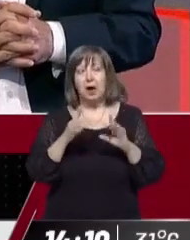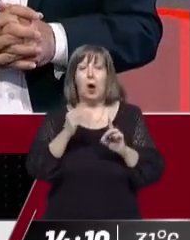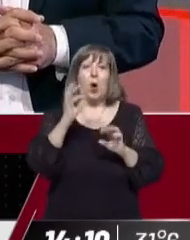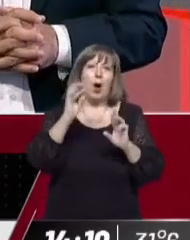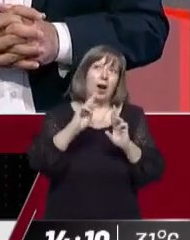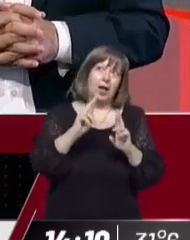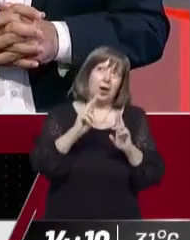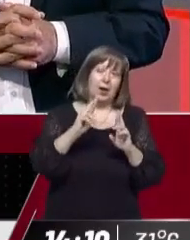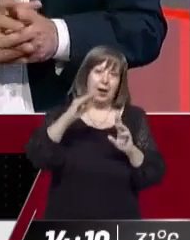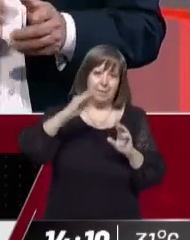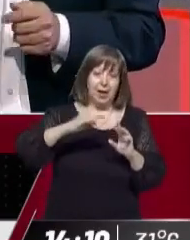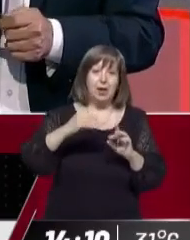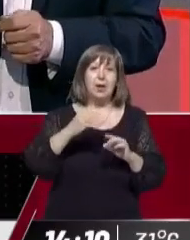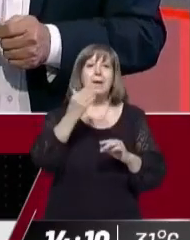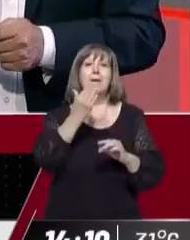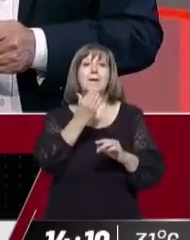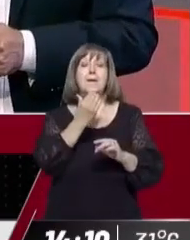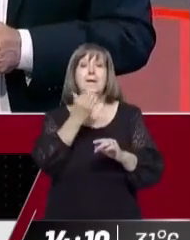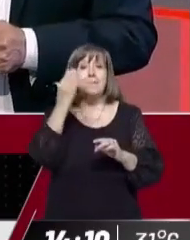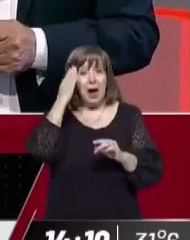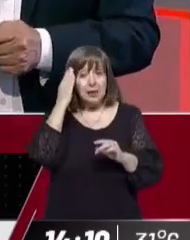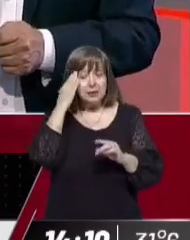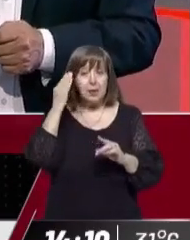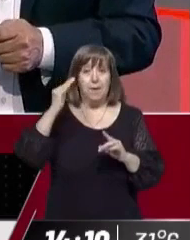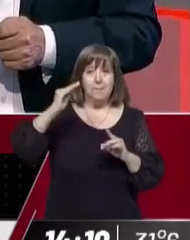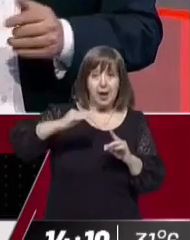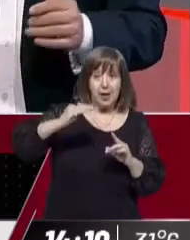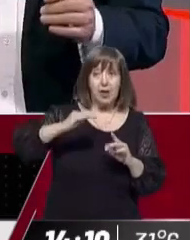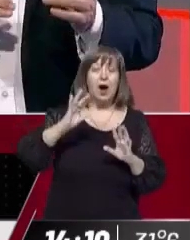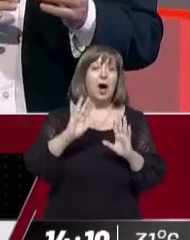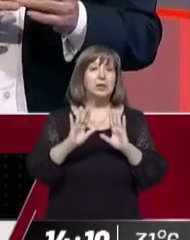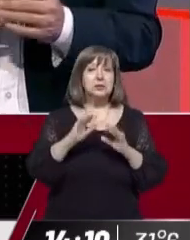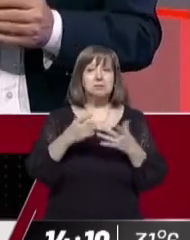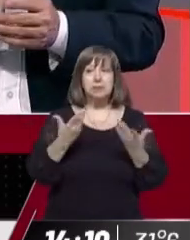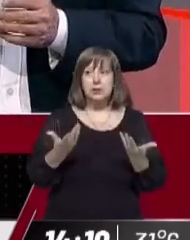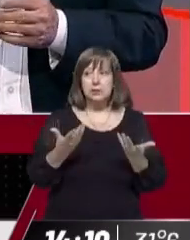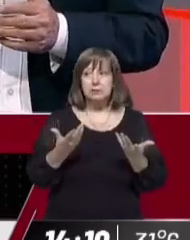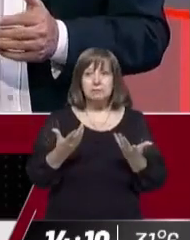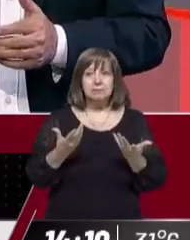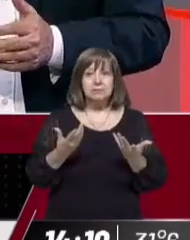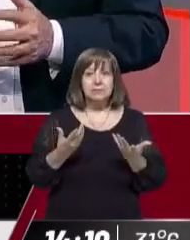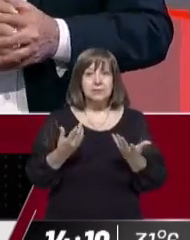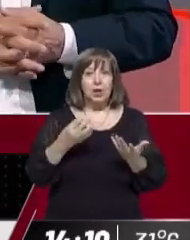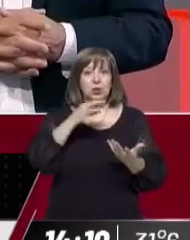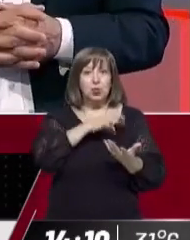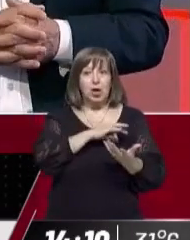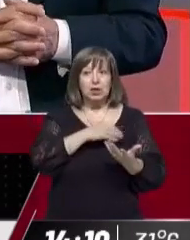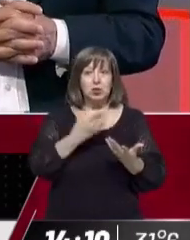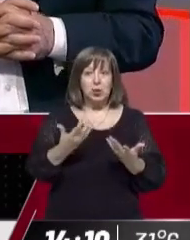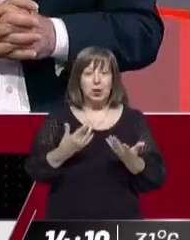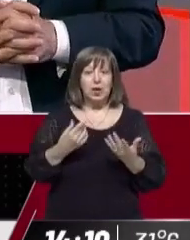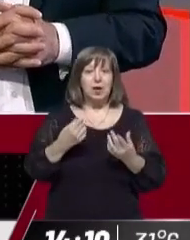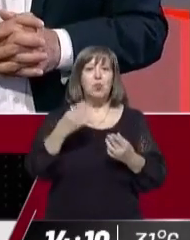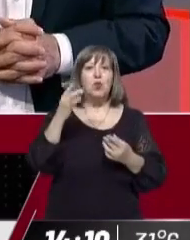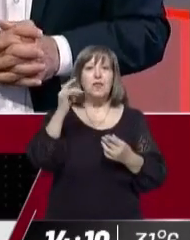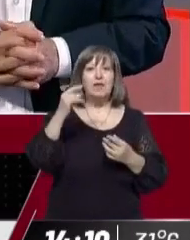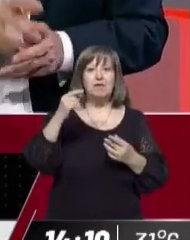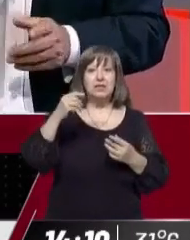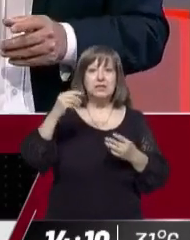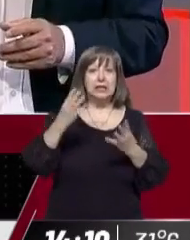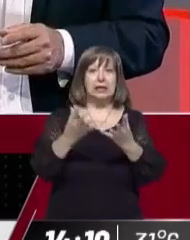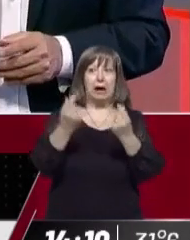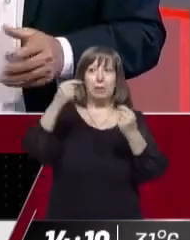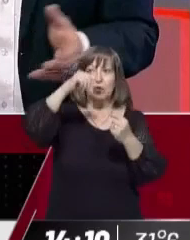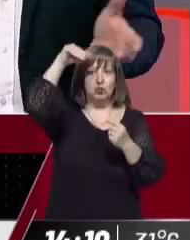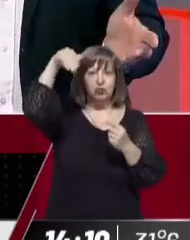eso se cumpla para marzo, pero con todos estos impactos sectoriales va a ser difícil que caiga en una pendiente pronunciada,